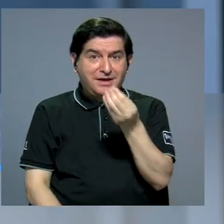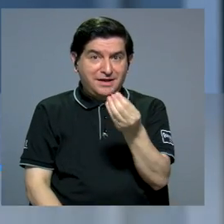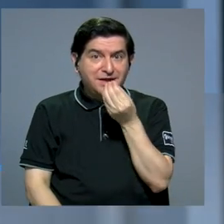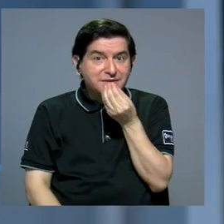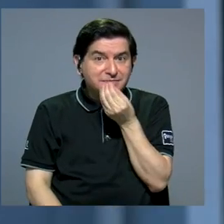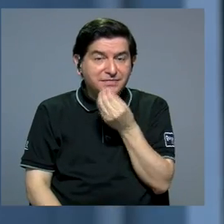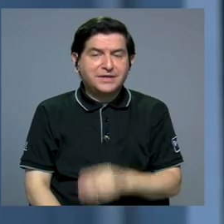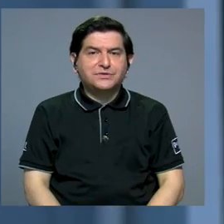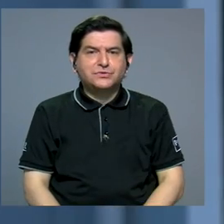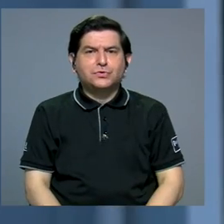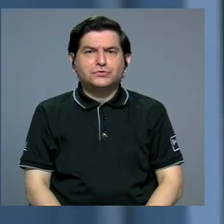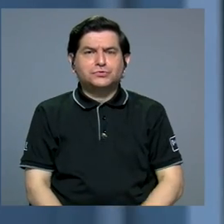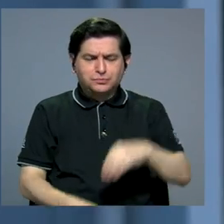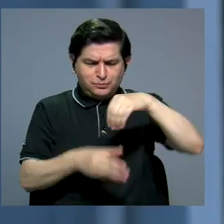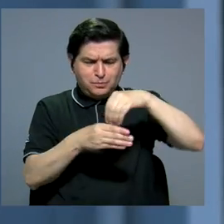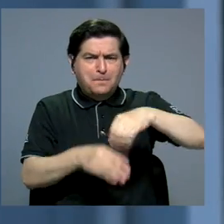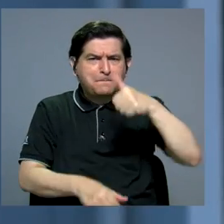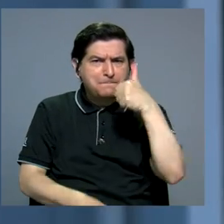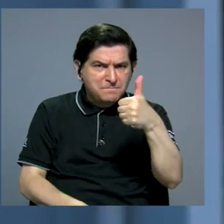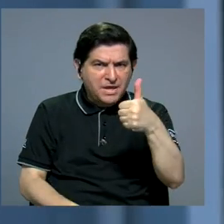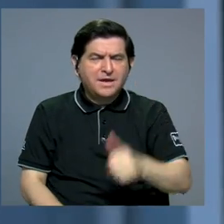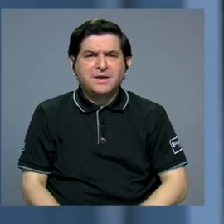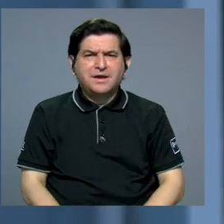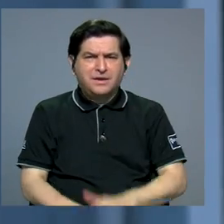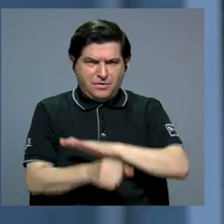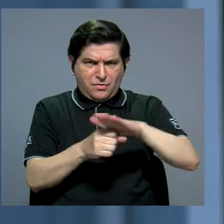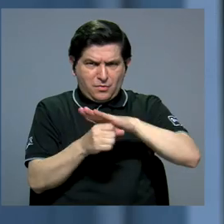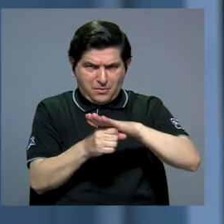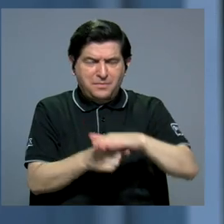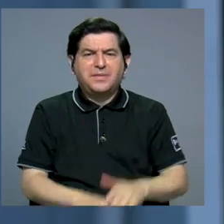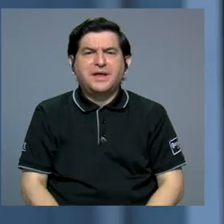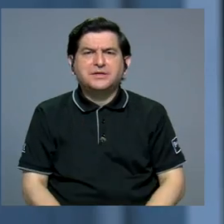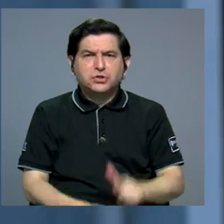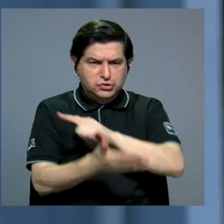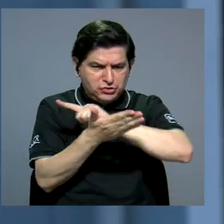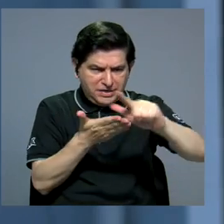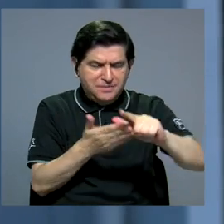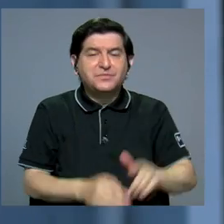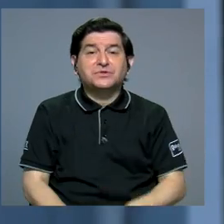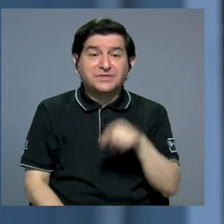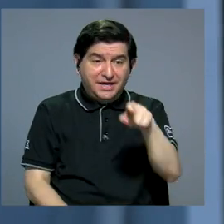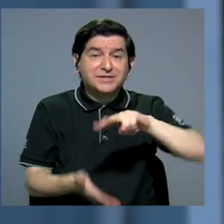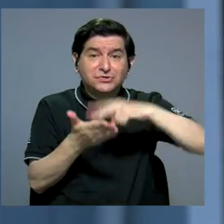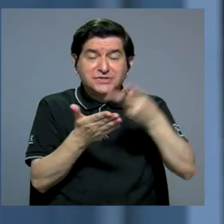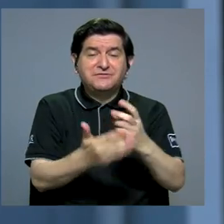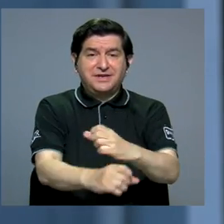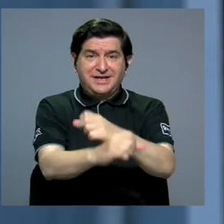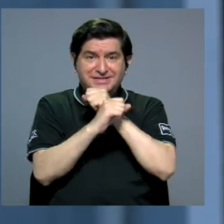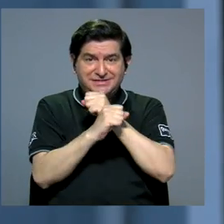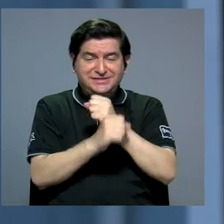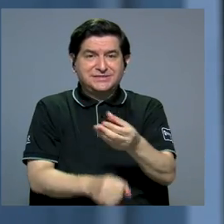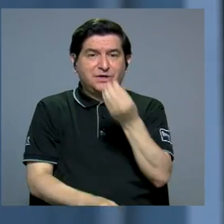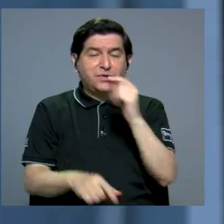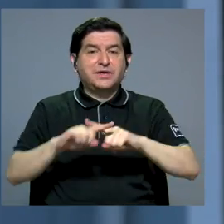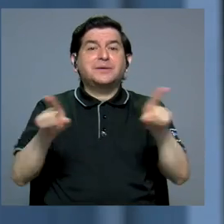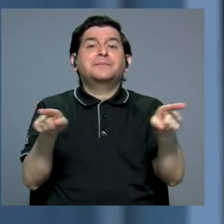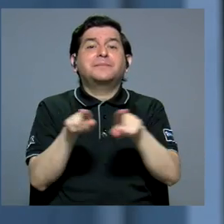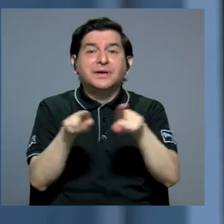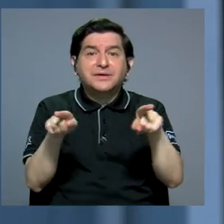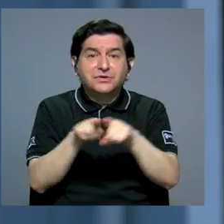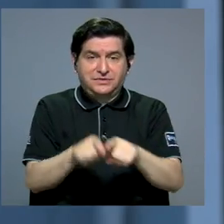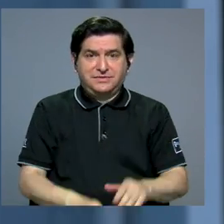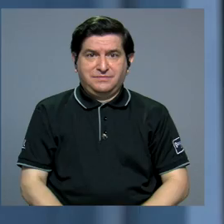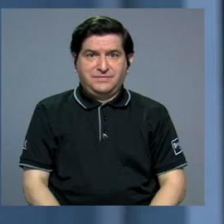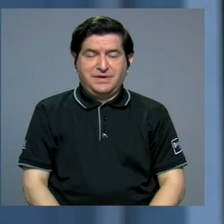alimentos nutritivos, suficientes, inocuos, o sea, hacia una seguridad alimentaria. Pero también tenemos que